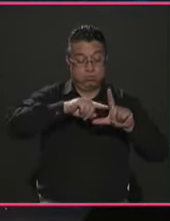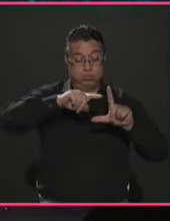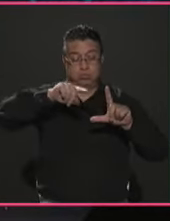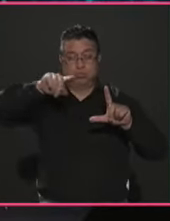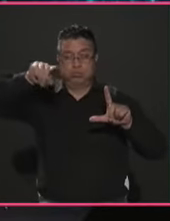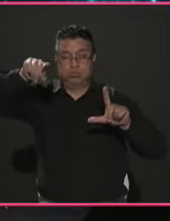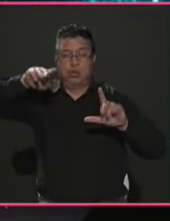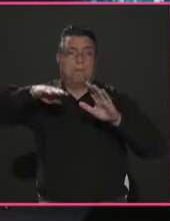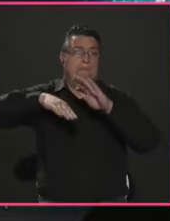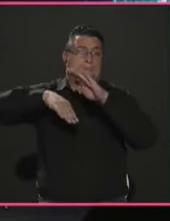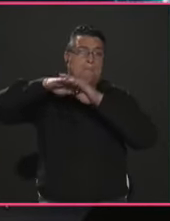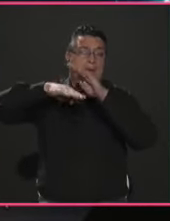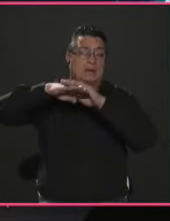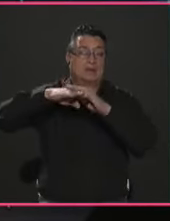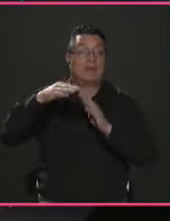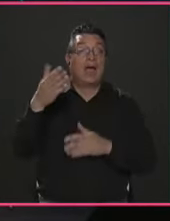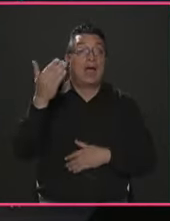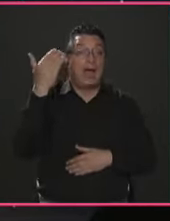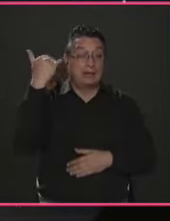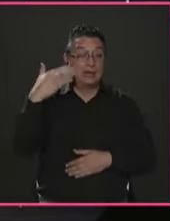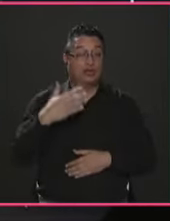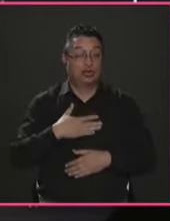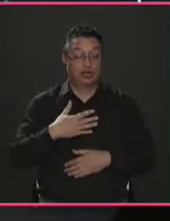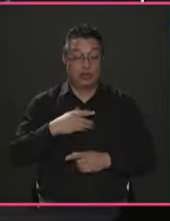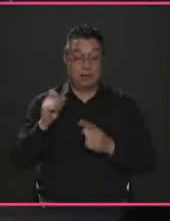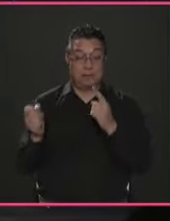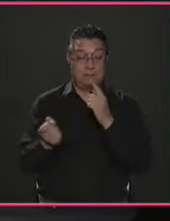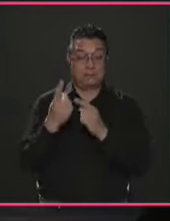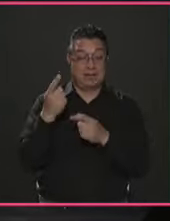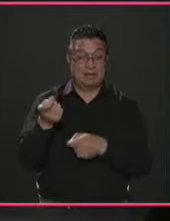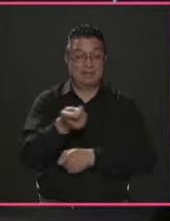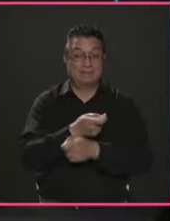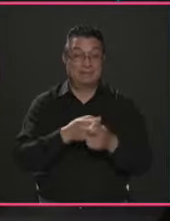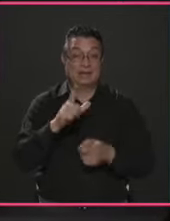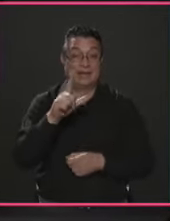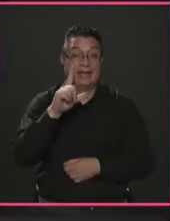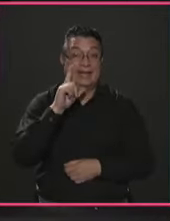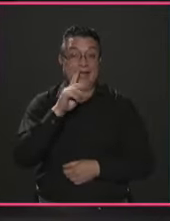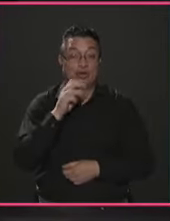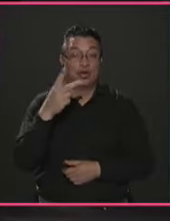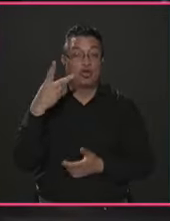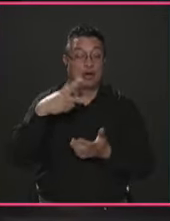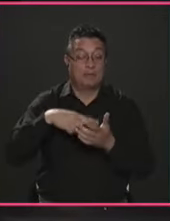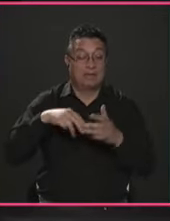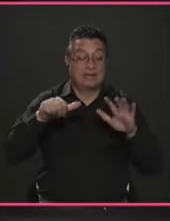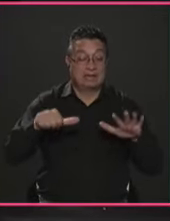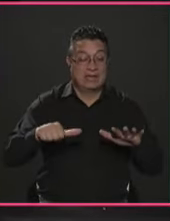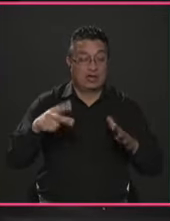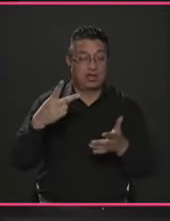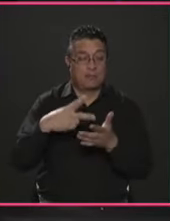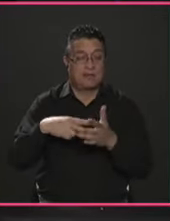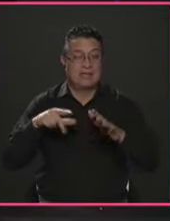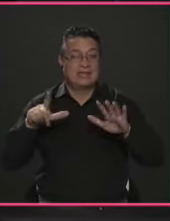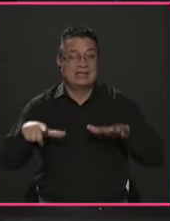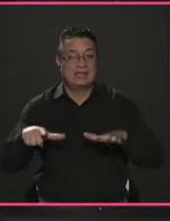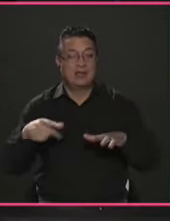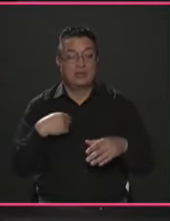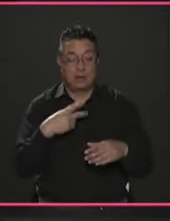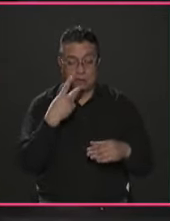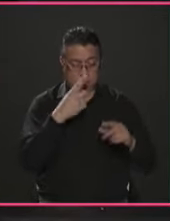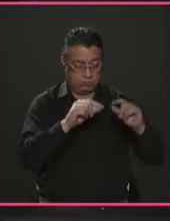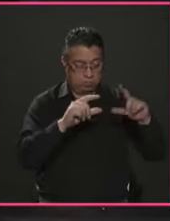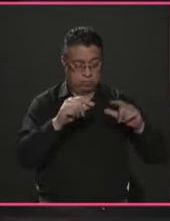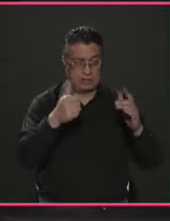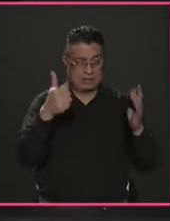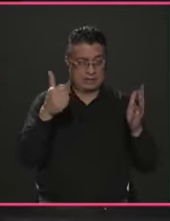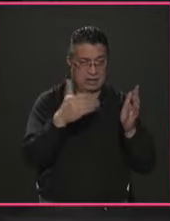de precios cuando a mí me tocó hacer la primera negociación de litio el año 20161 los precios que yo veía eran